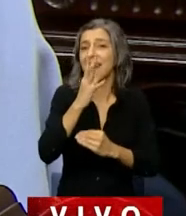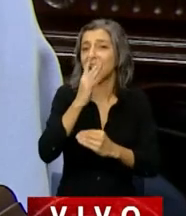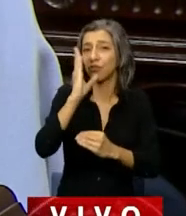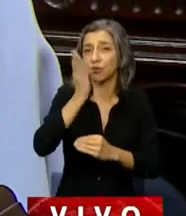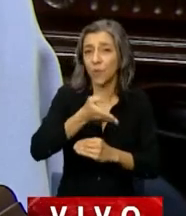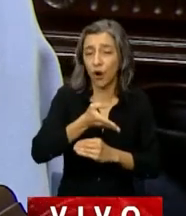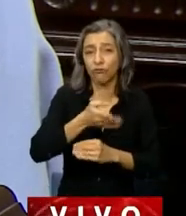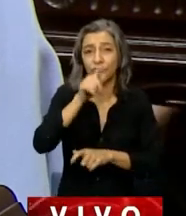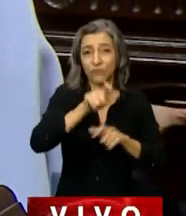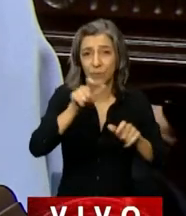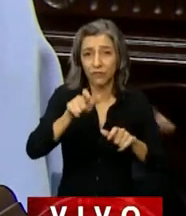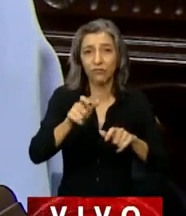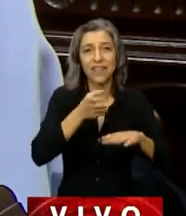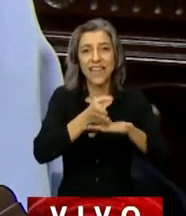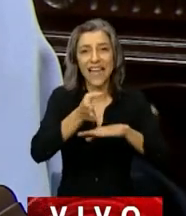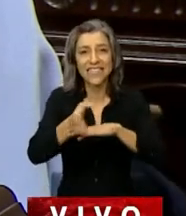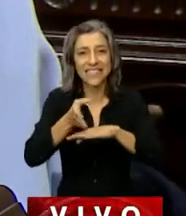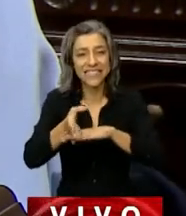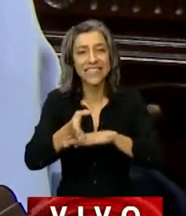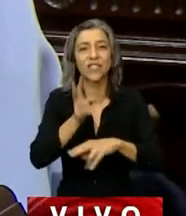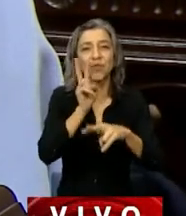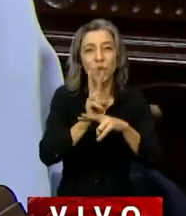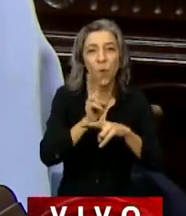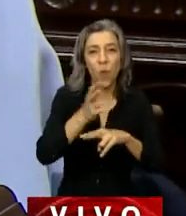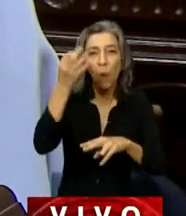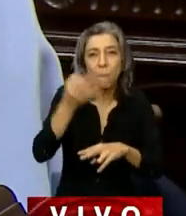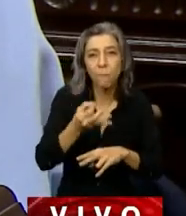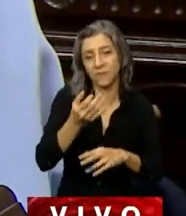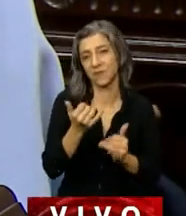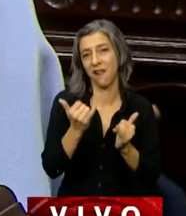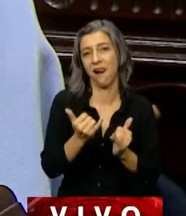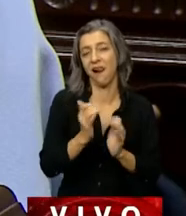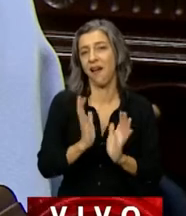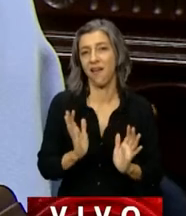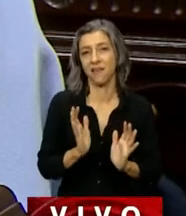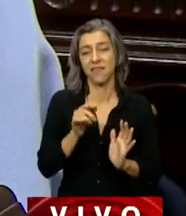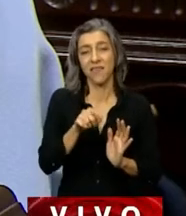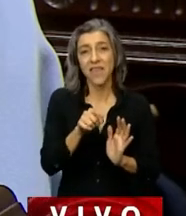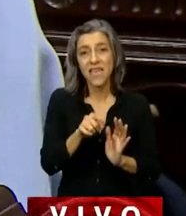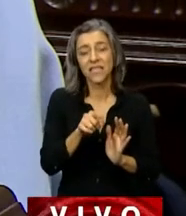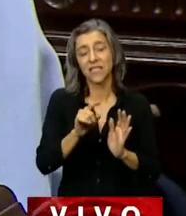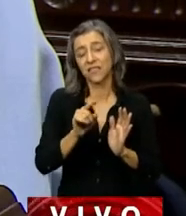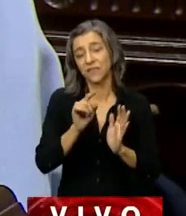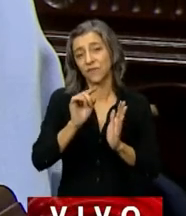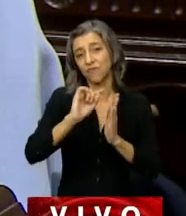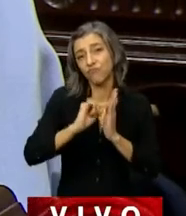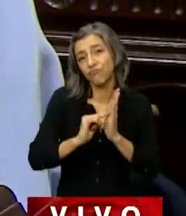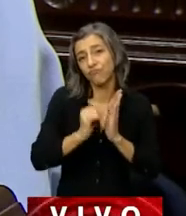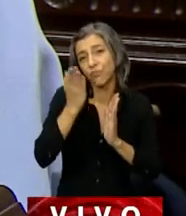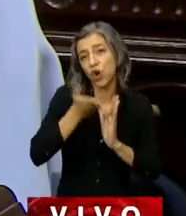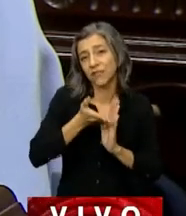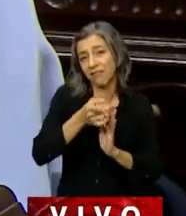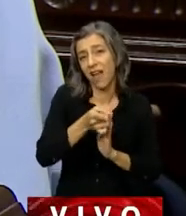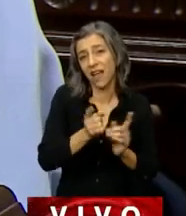acceso a los cuidados paliativos y se consideran que esos son los indicadores también para nuestro